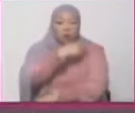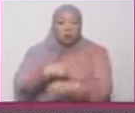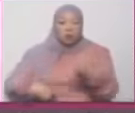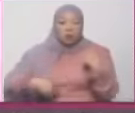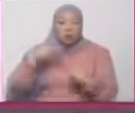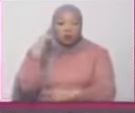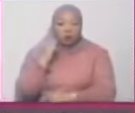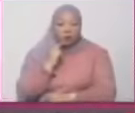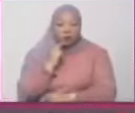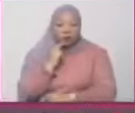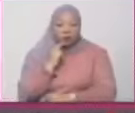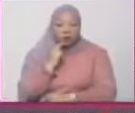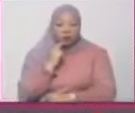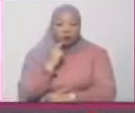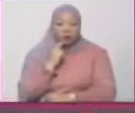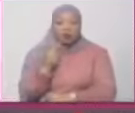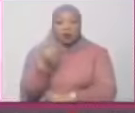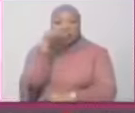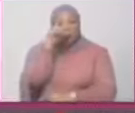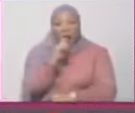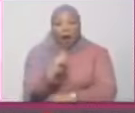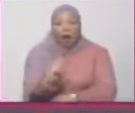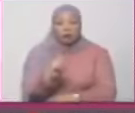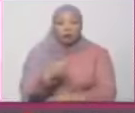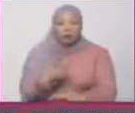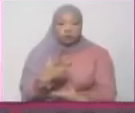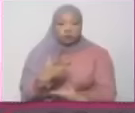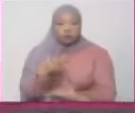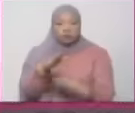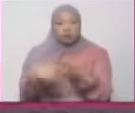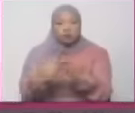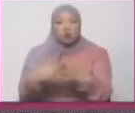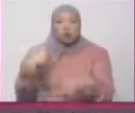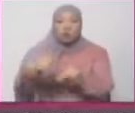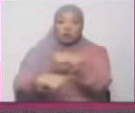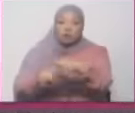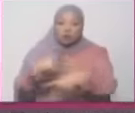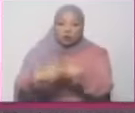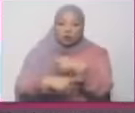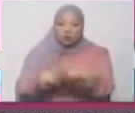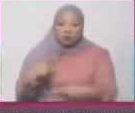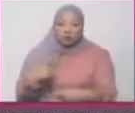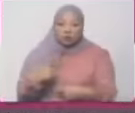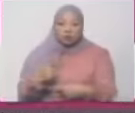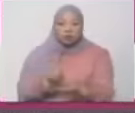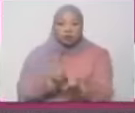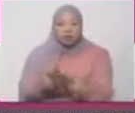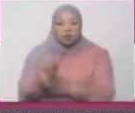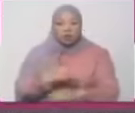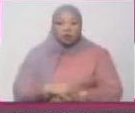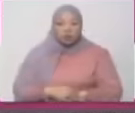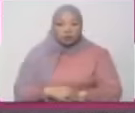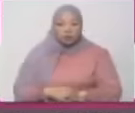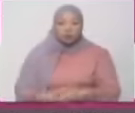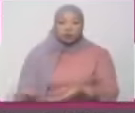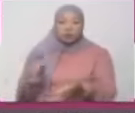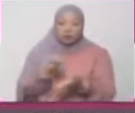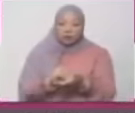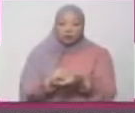Bolivariana. Cada año vamos en el proceso de siempre